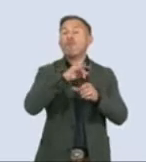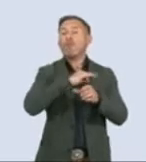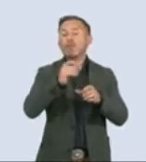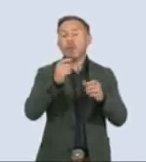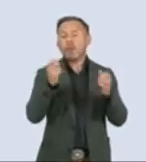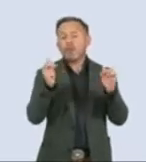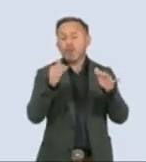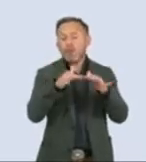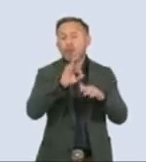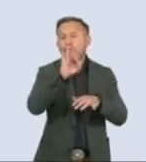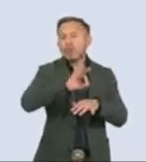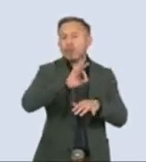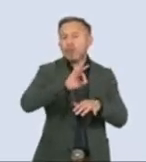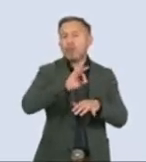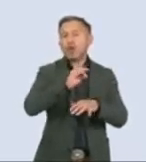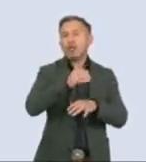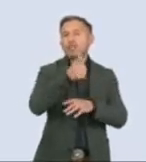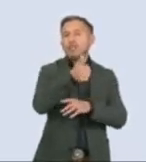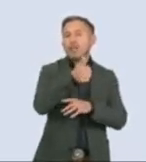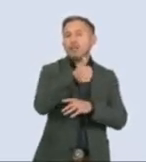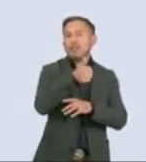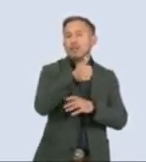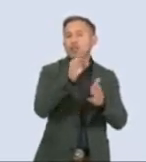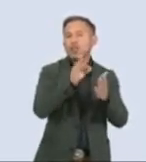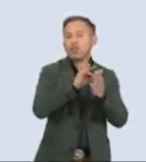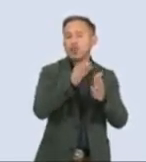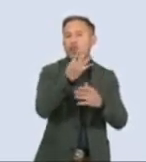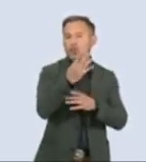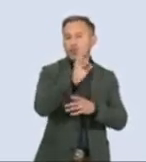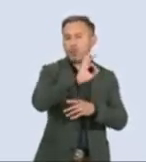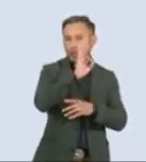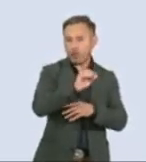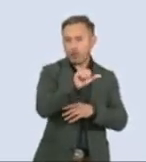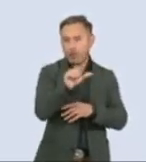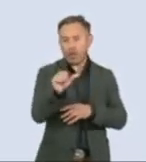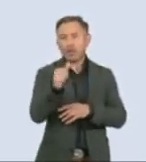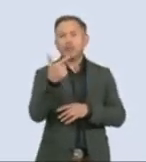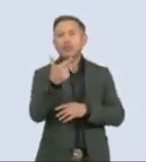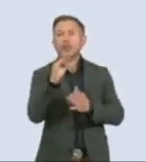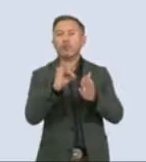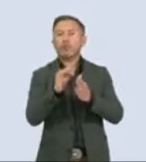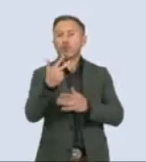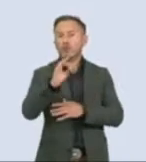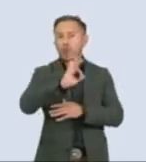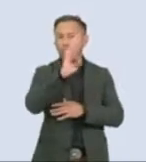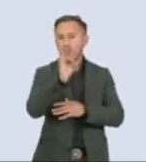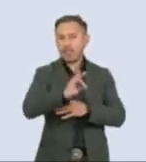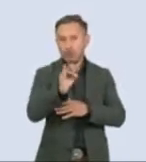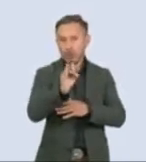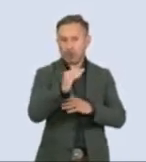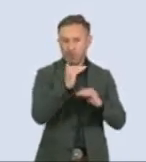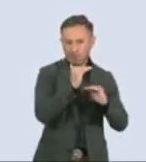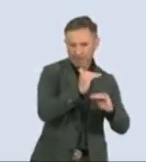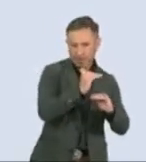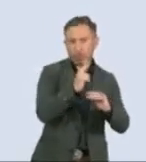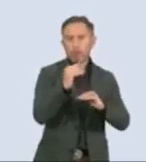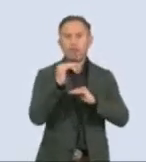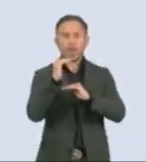límite inferior de 6.4 por ciento y 7.8 por ciento como límite superior